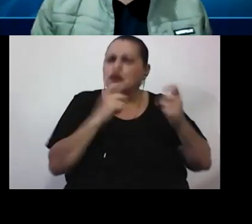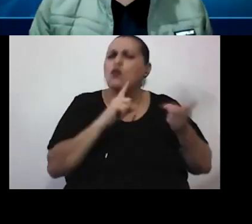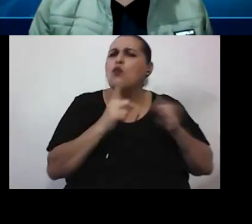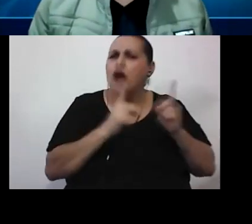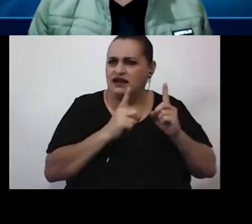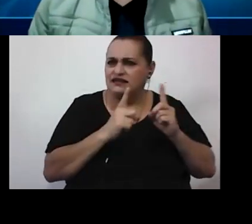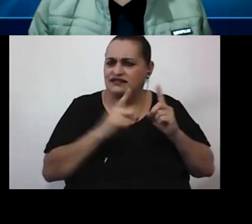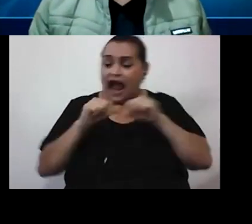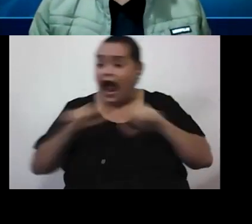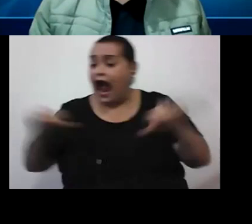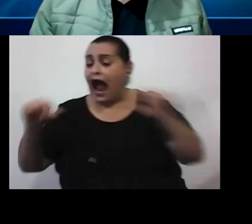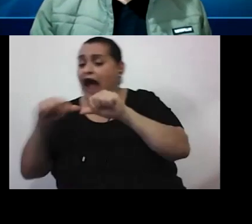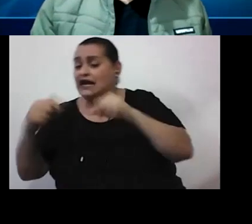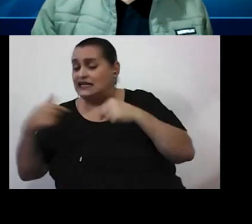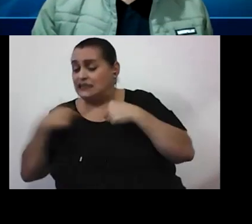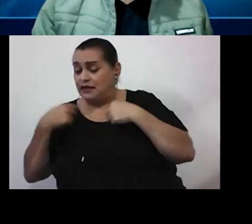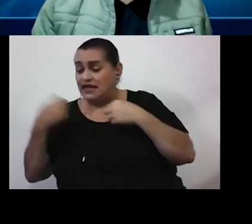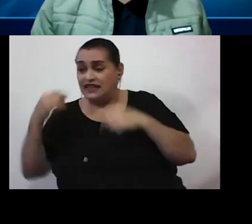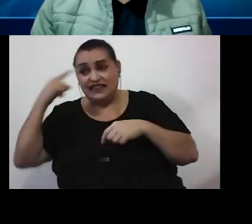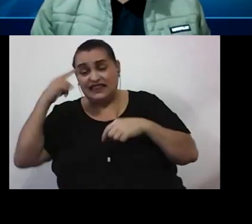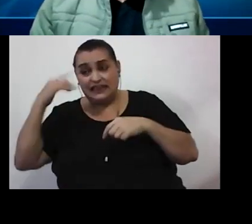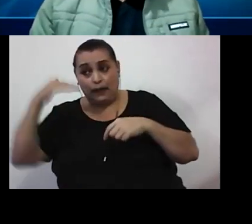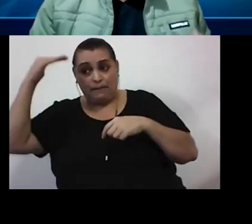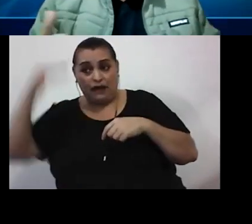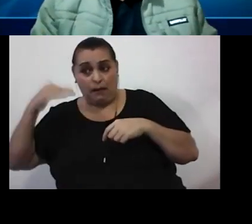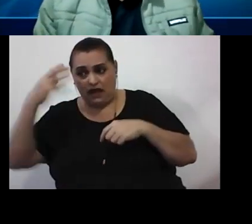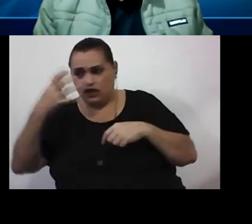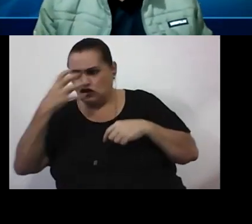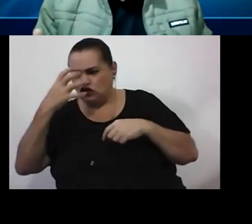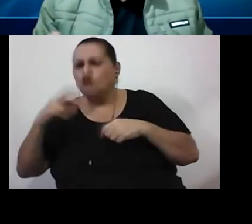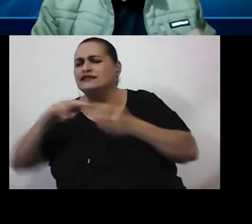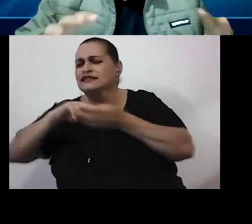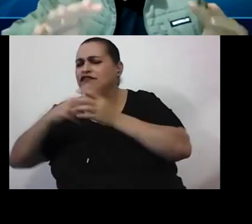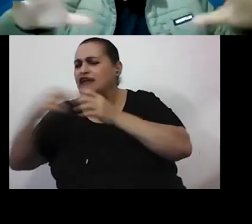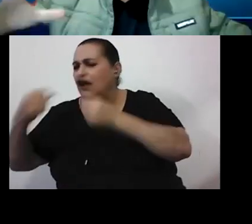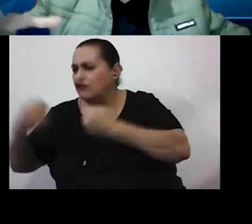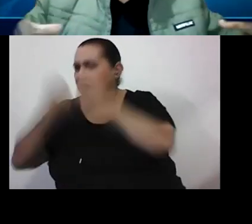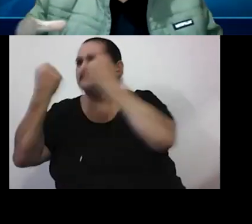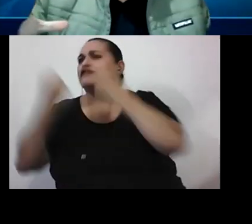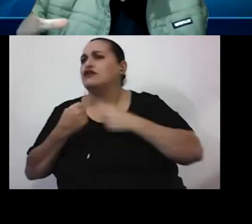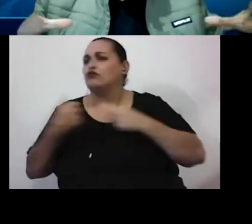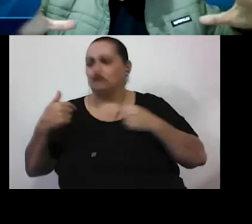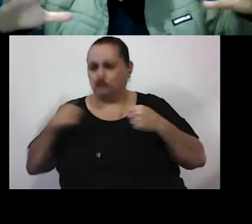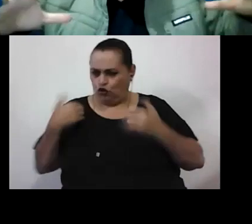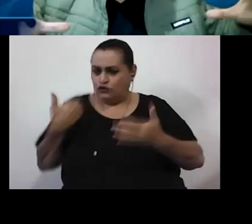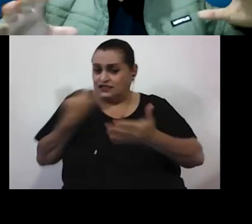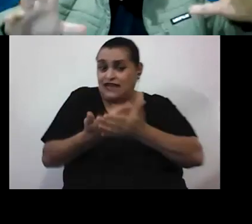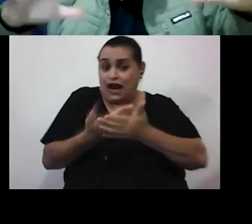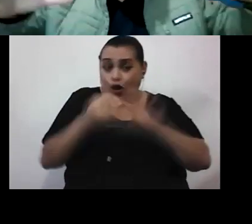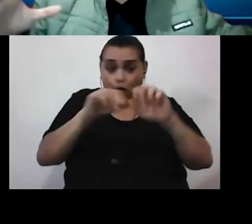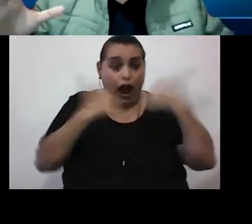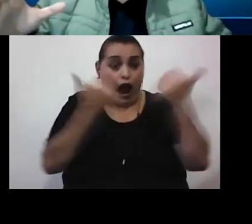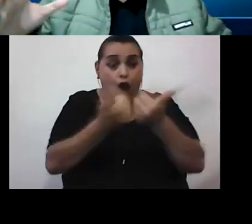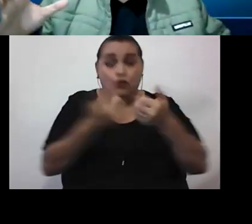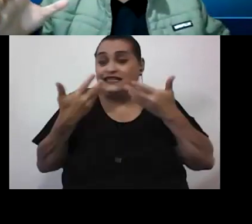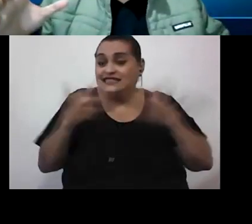qué áreas de mi temperamento representan un desafío. Y así llego yo al aula, ya con un mapeo, una